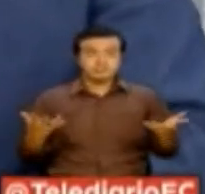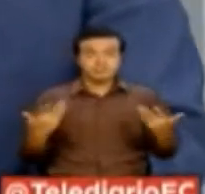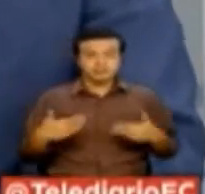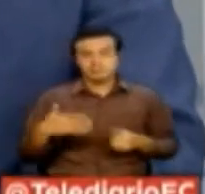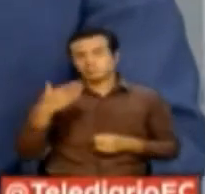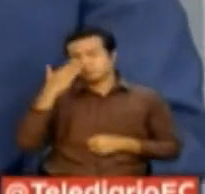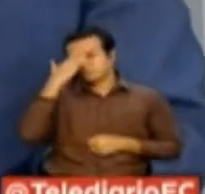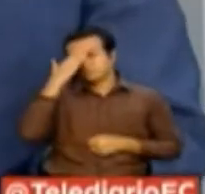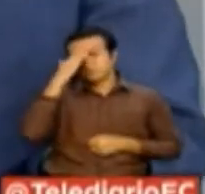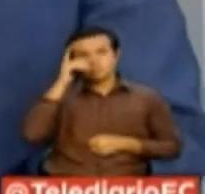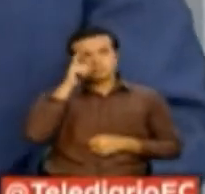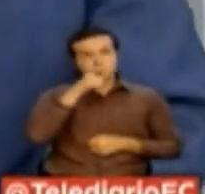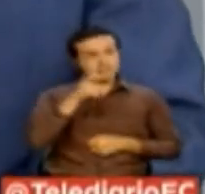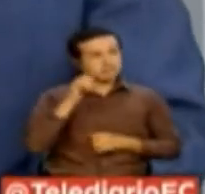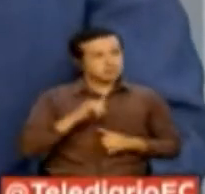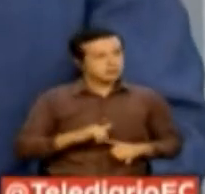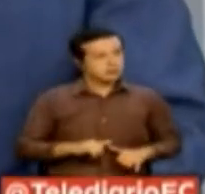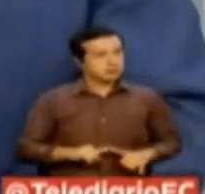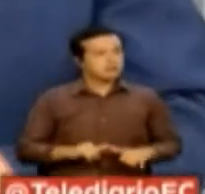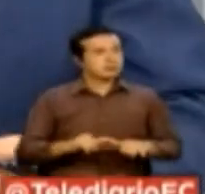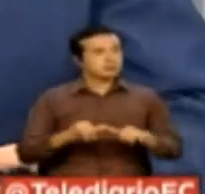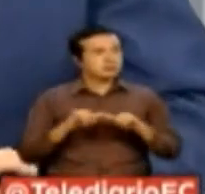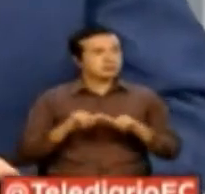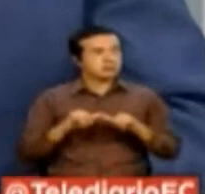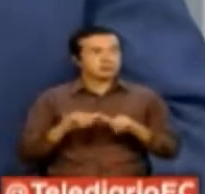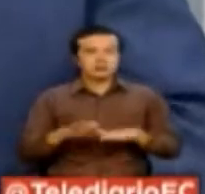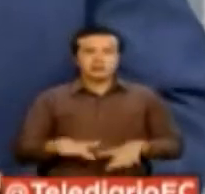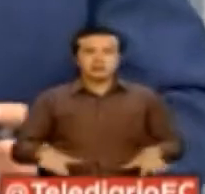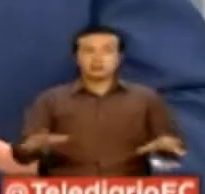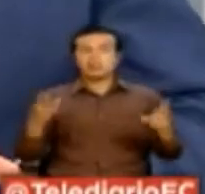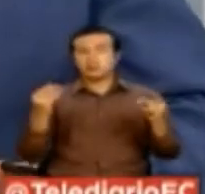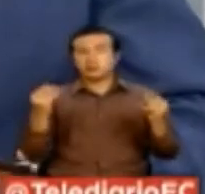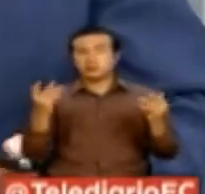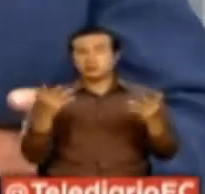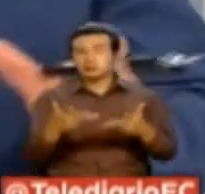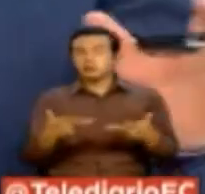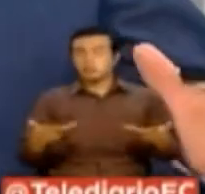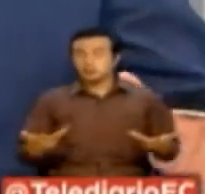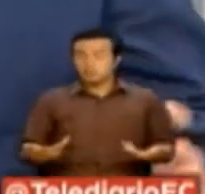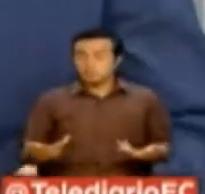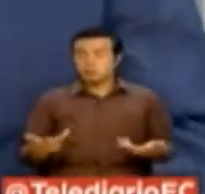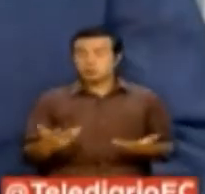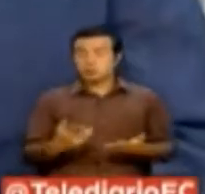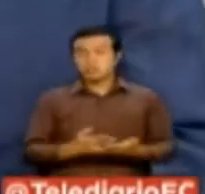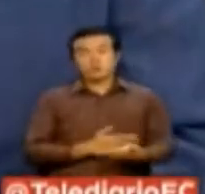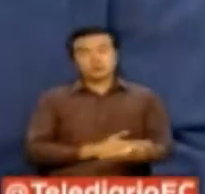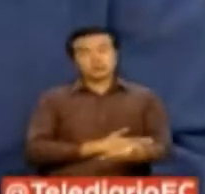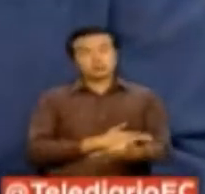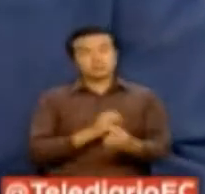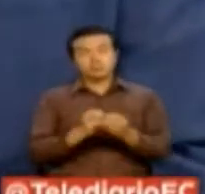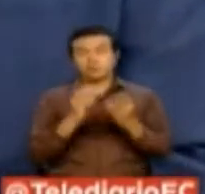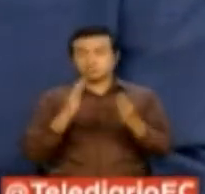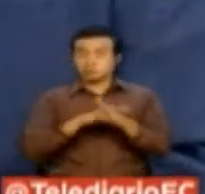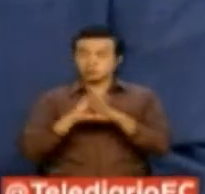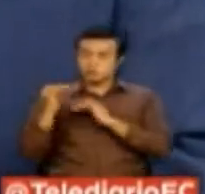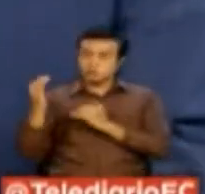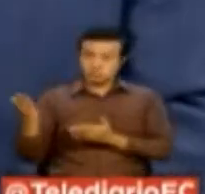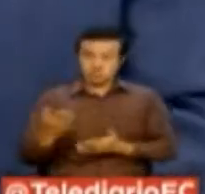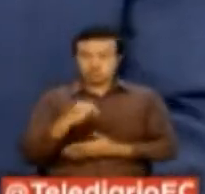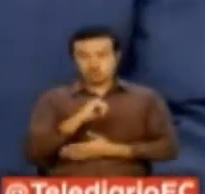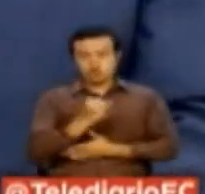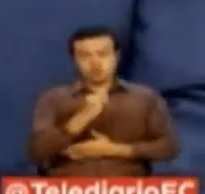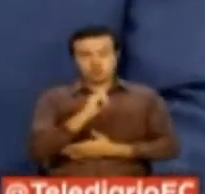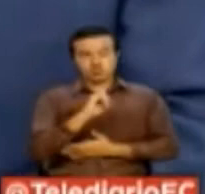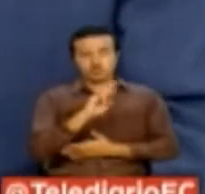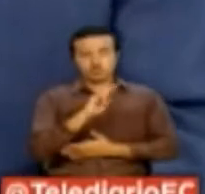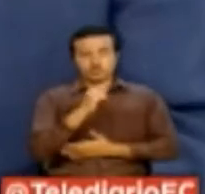conoce la fiscalía general del estado en montos y magnitudes extraordinarias nuestro invitado porque pareja